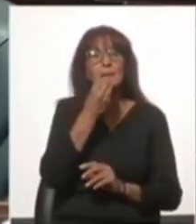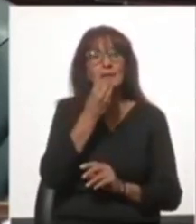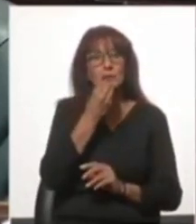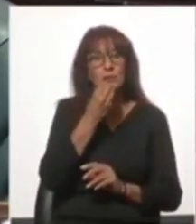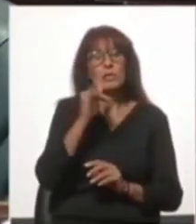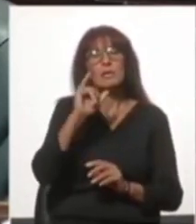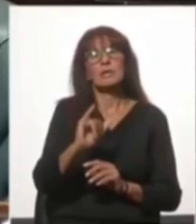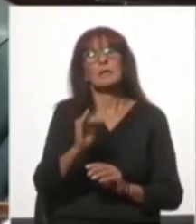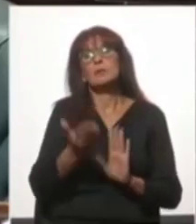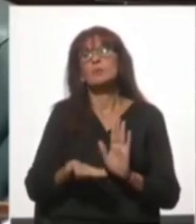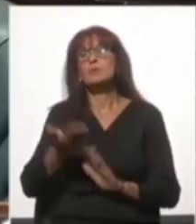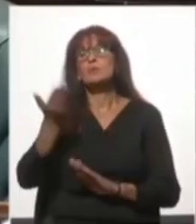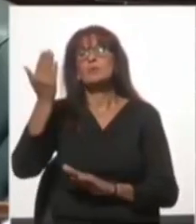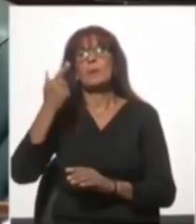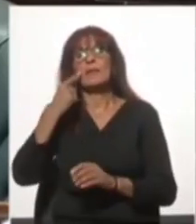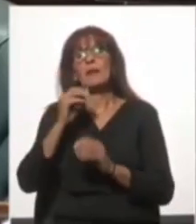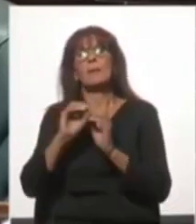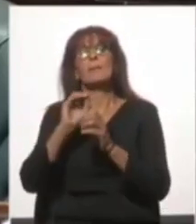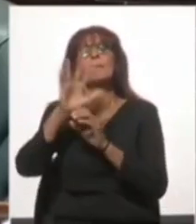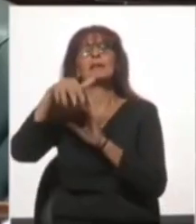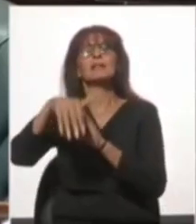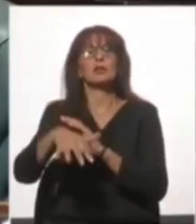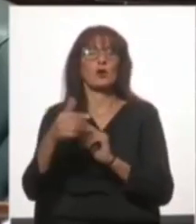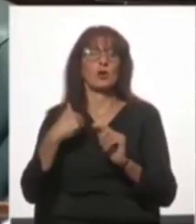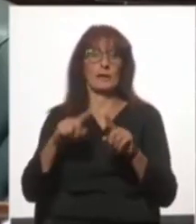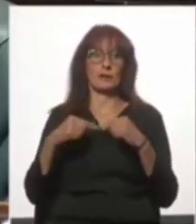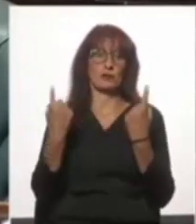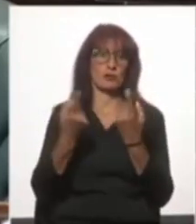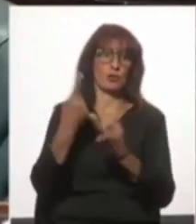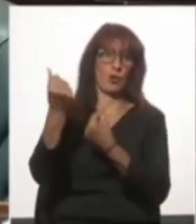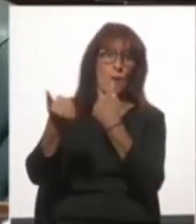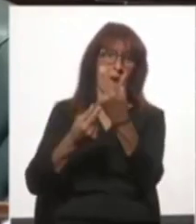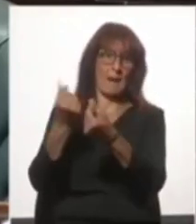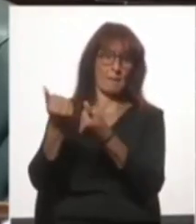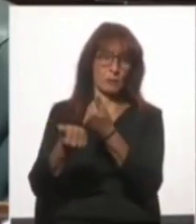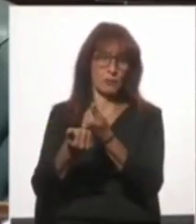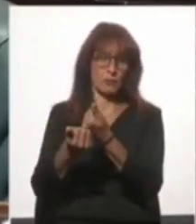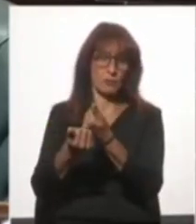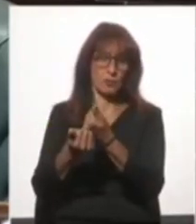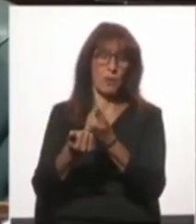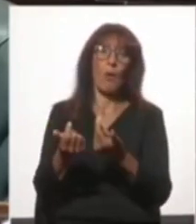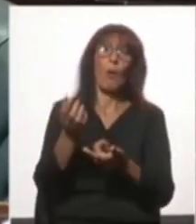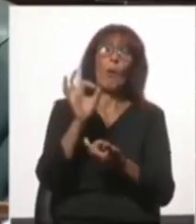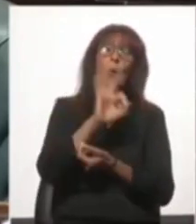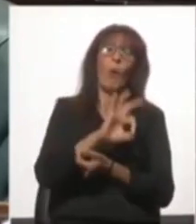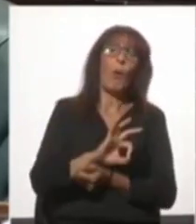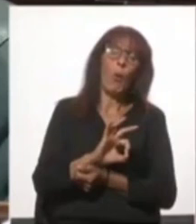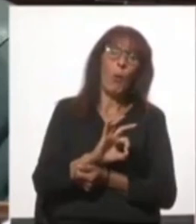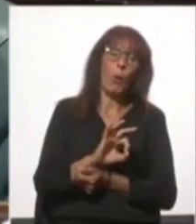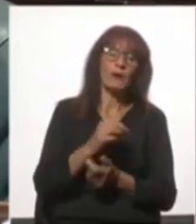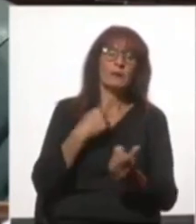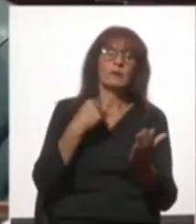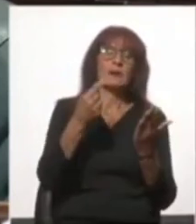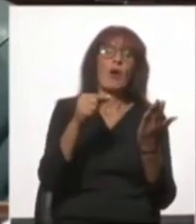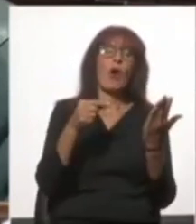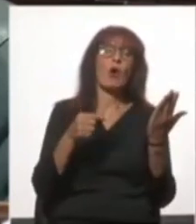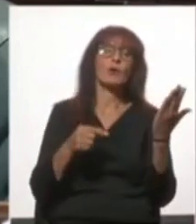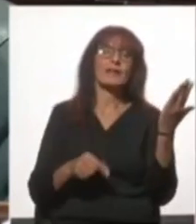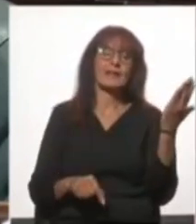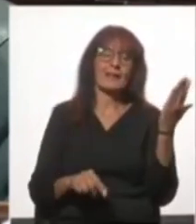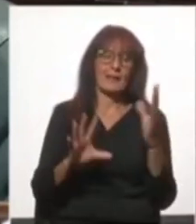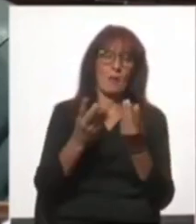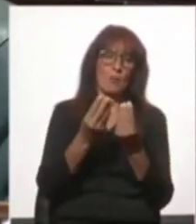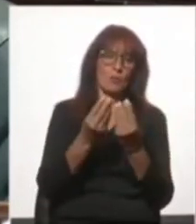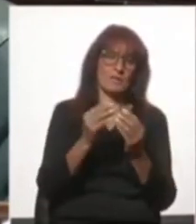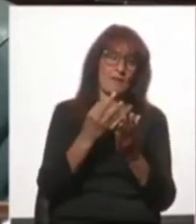mayor del petróleo, que es lo que nosotros compramos. ¿Será quizás que se corrige lo que tantas veces hemos escuchado